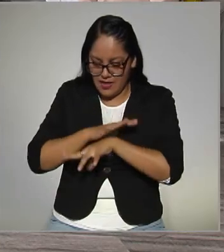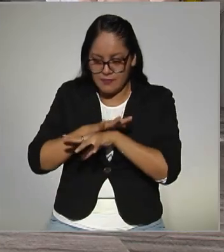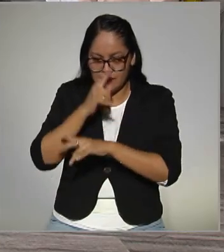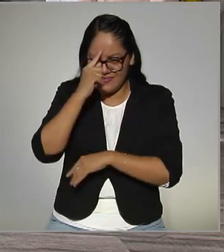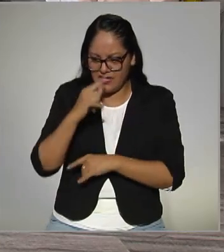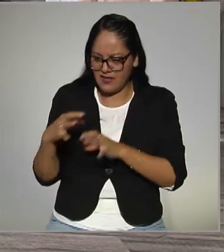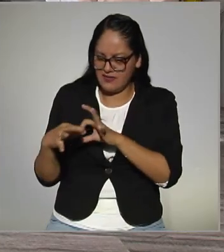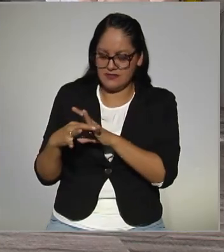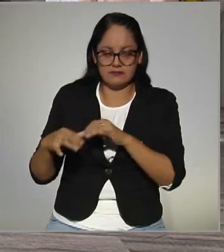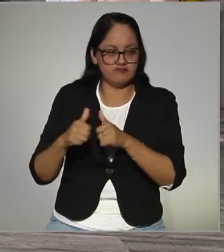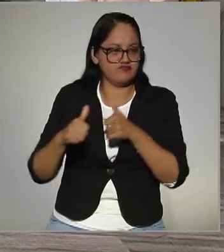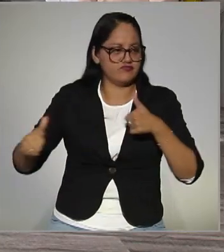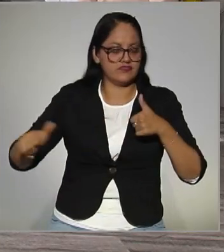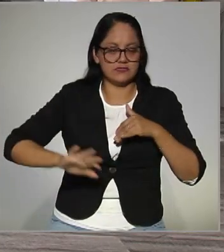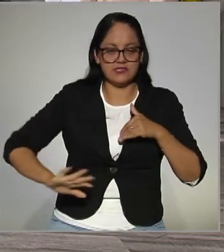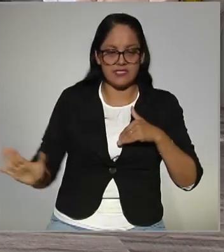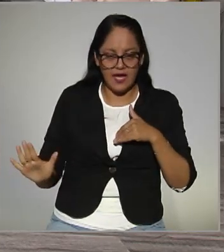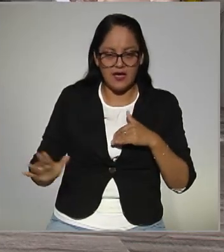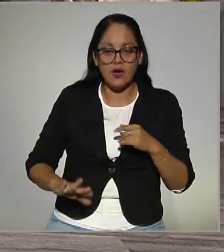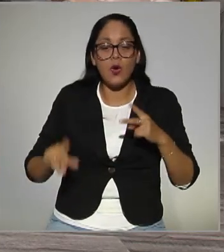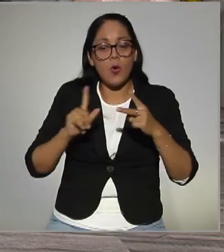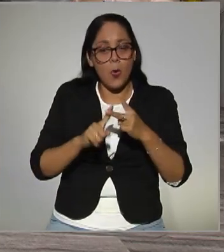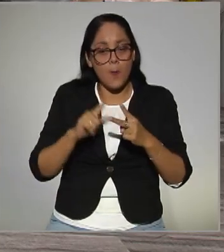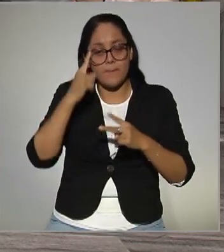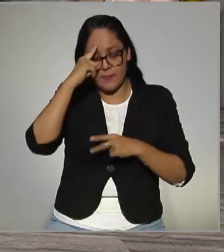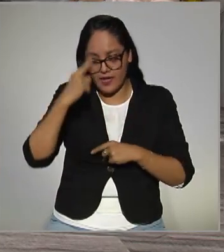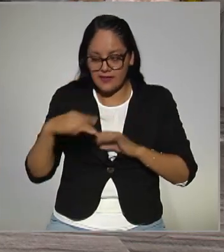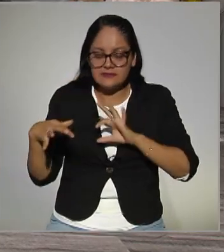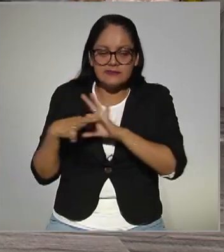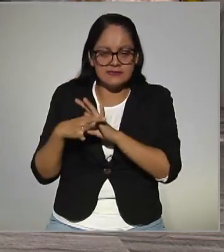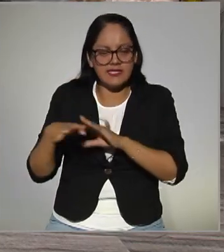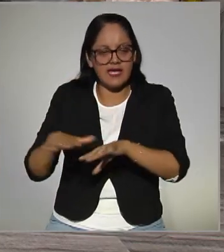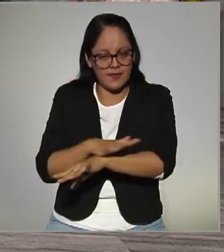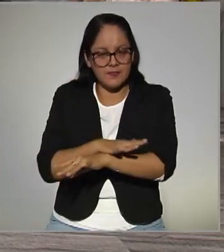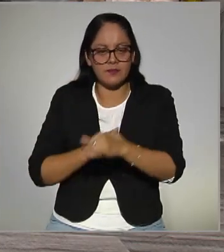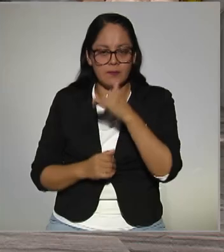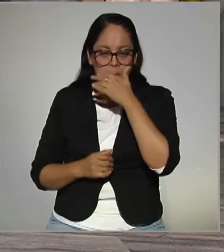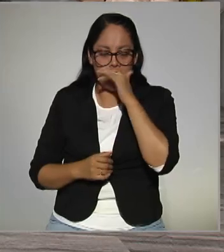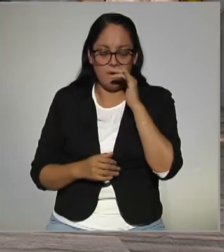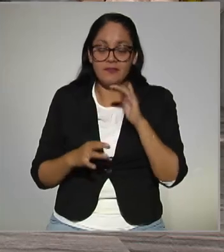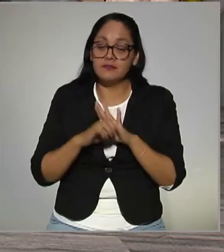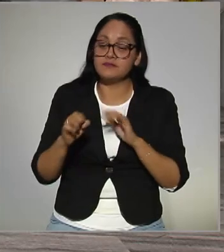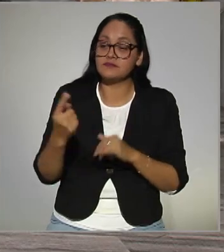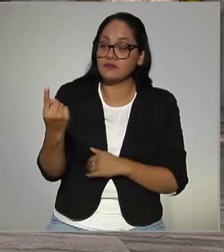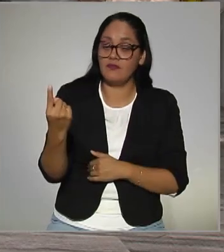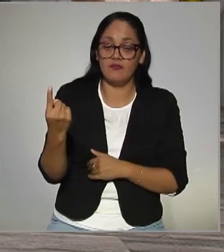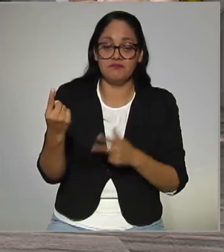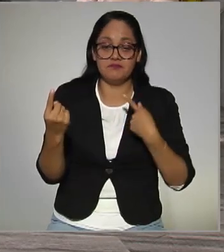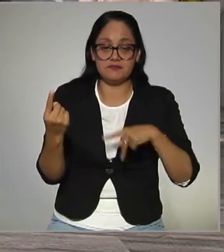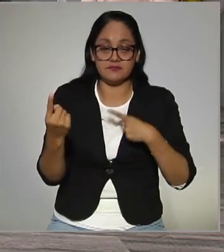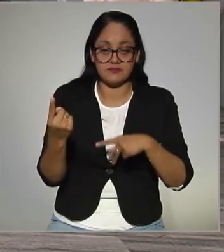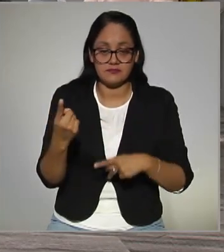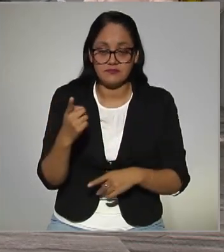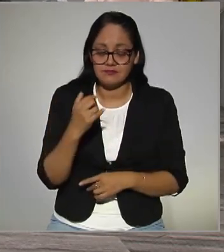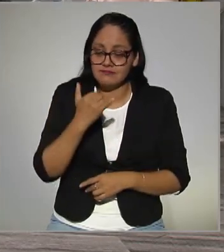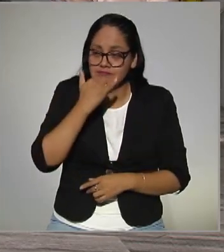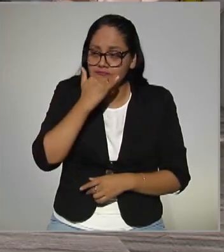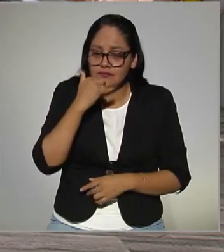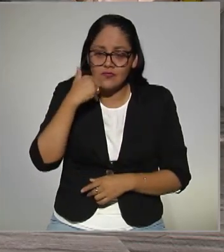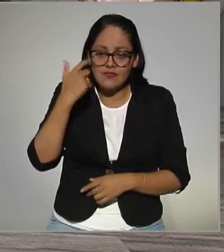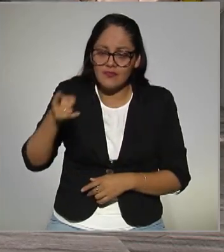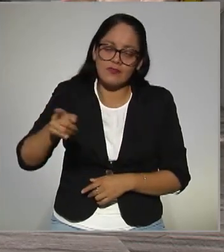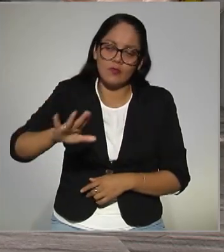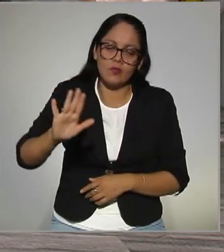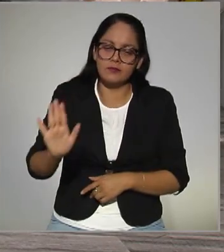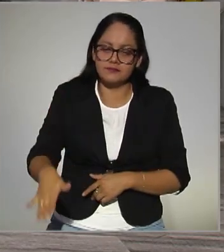con el vínculo o para continuarlo de otra posible manera. Pero si ya no está la persona a la que quiero perdonar, murió,